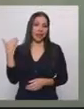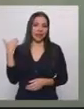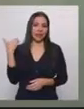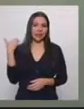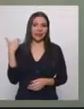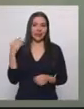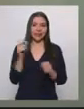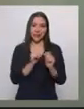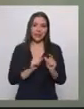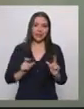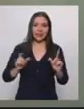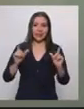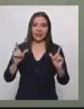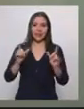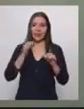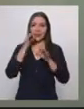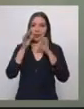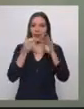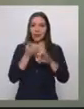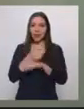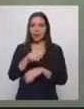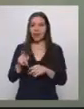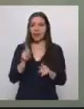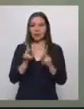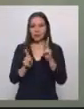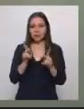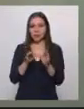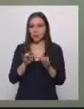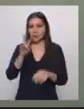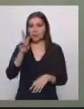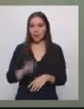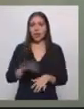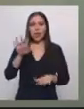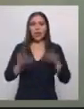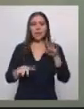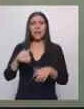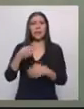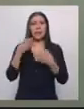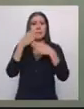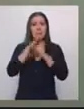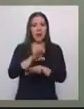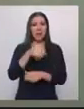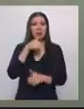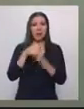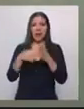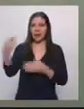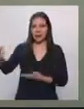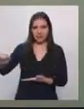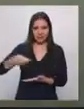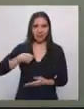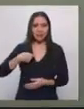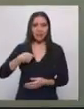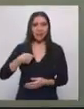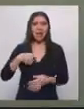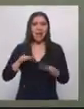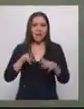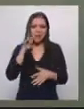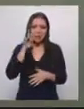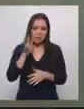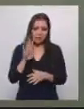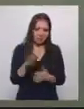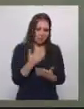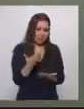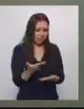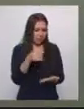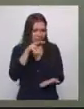bloque de comerciales, que sí, recibimos el estado de cuenta, pero muchas veces le damos la vuelta y lo ojeamos